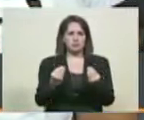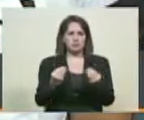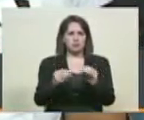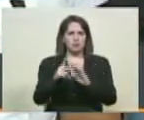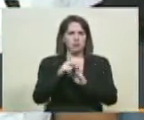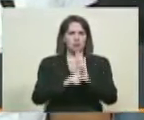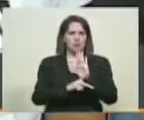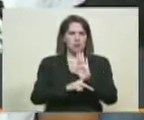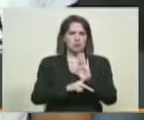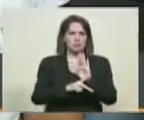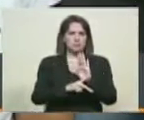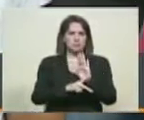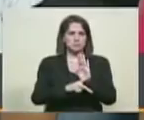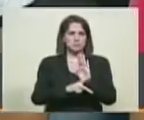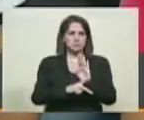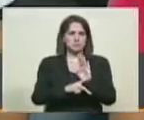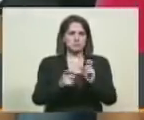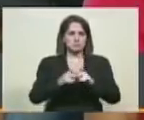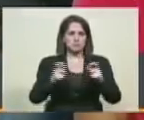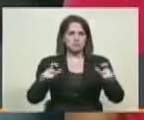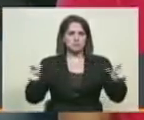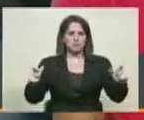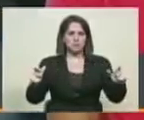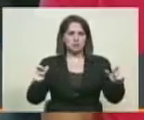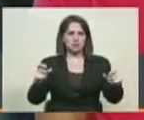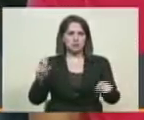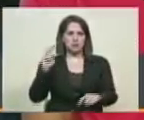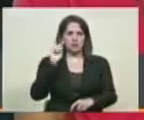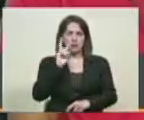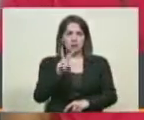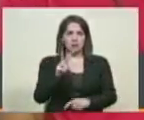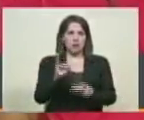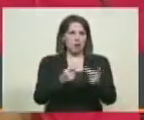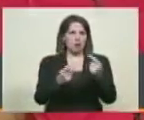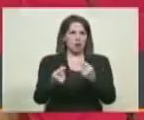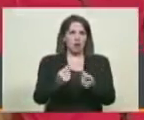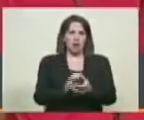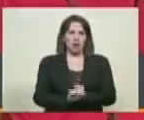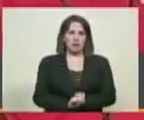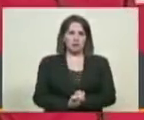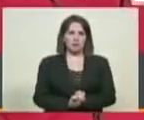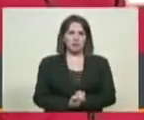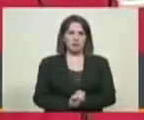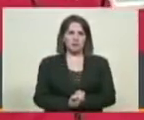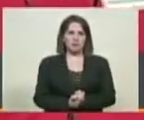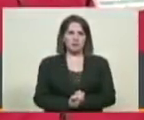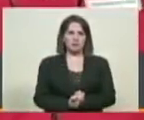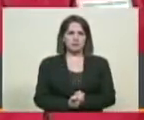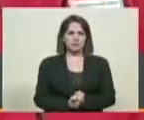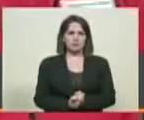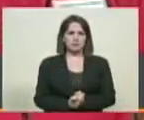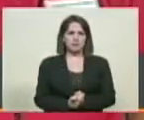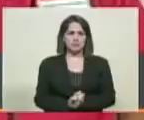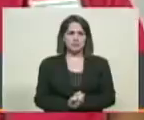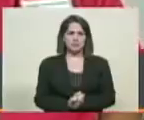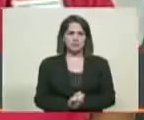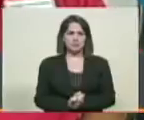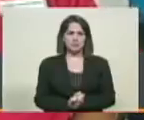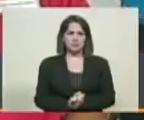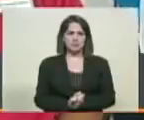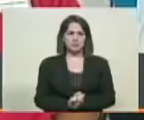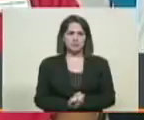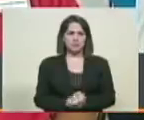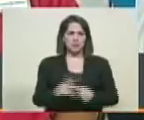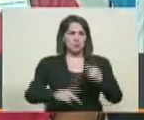plan que abarca todos los aspectos de la economía productiva,